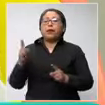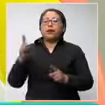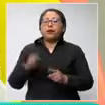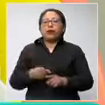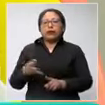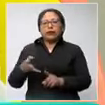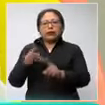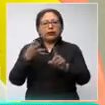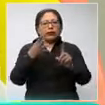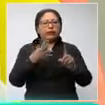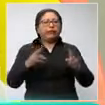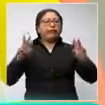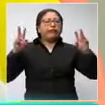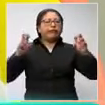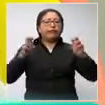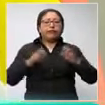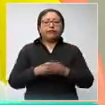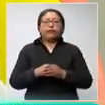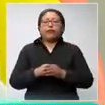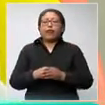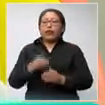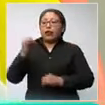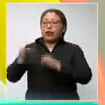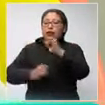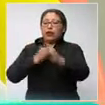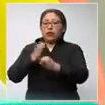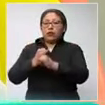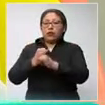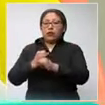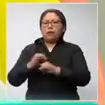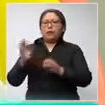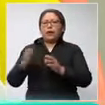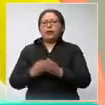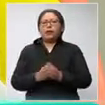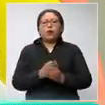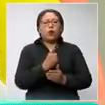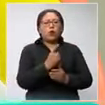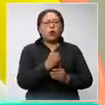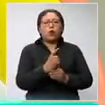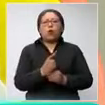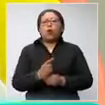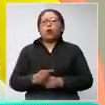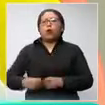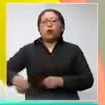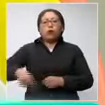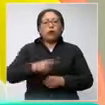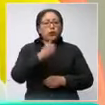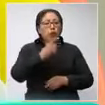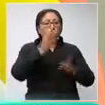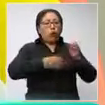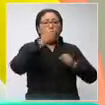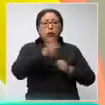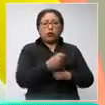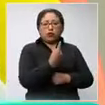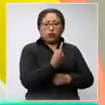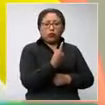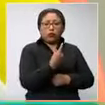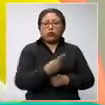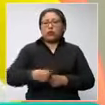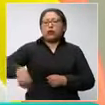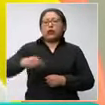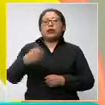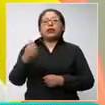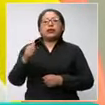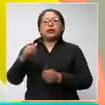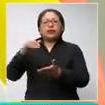percepción de acuerdo al estándar internacional. Ese es el estándar, 1:10.000, un juez por cada 10.000 habitantes, pero puede ser que en algunos departamentos,